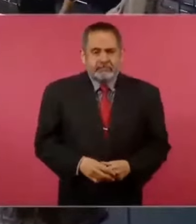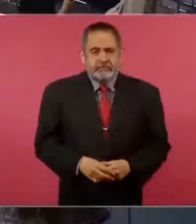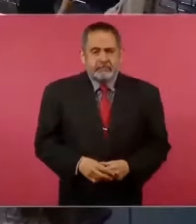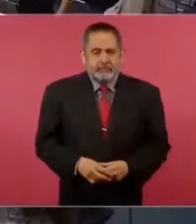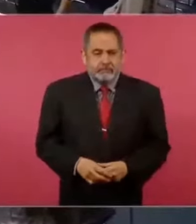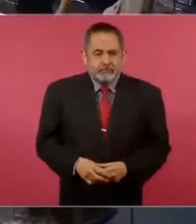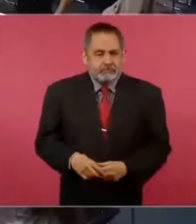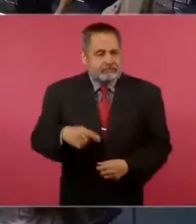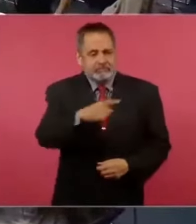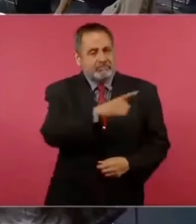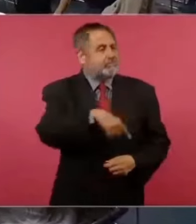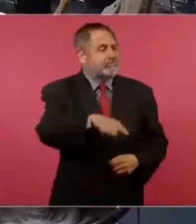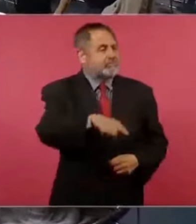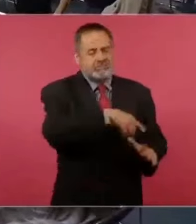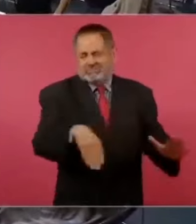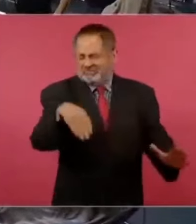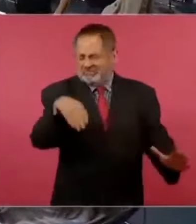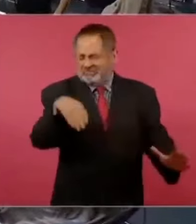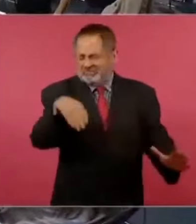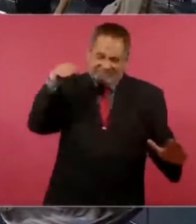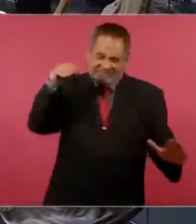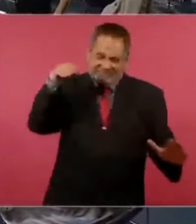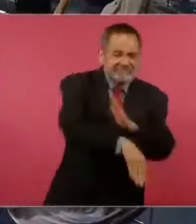un gran fracaso